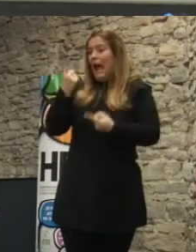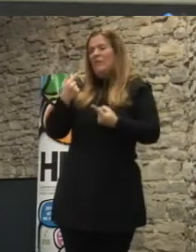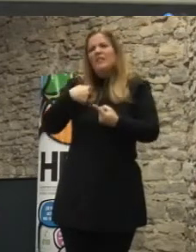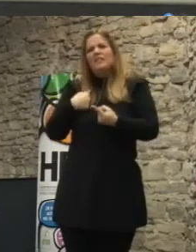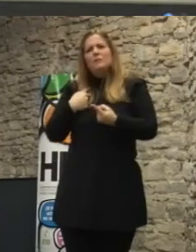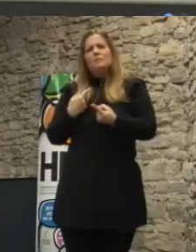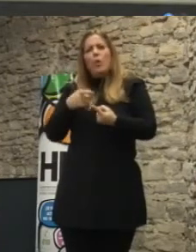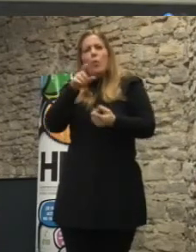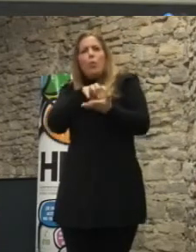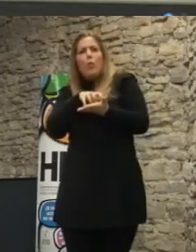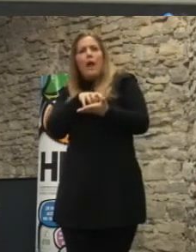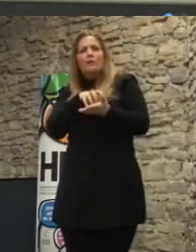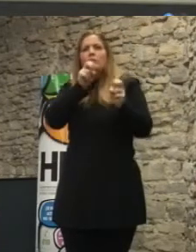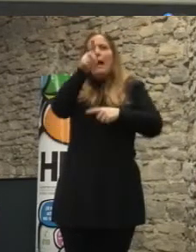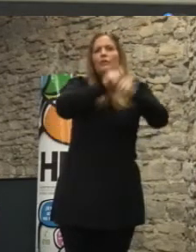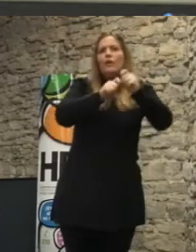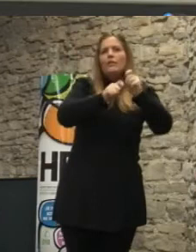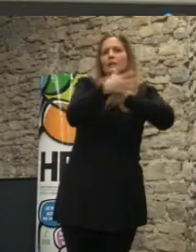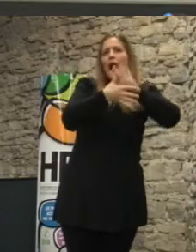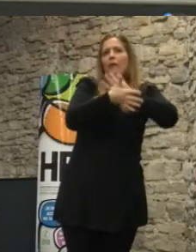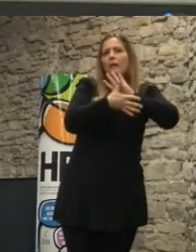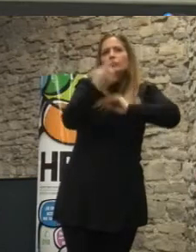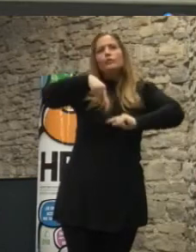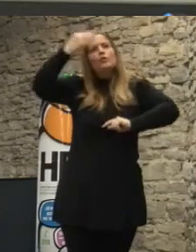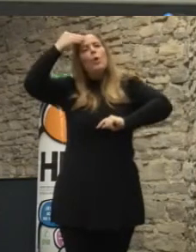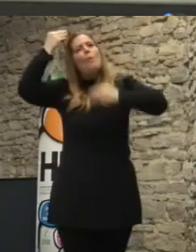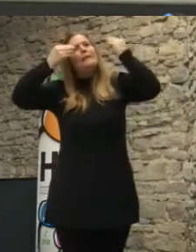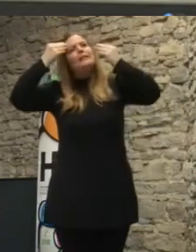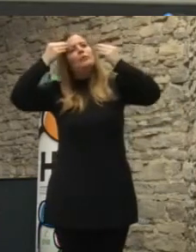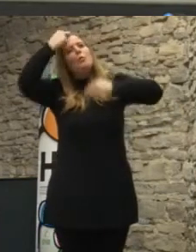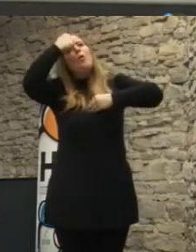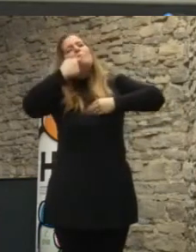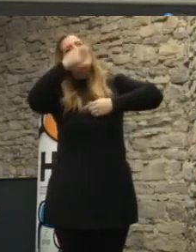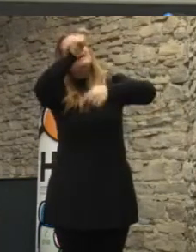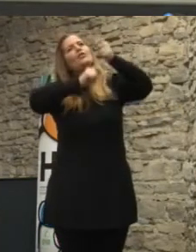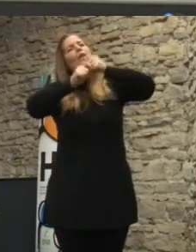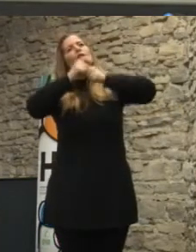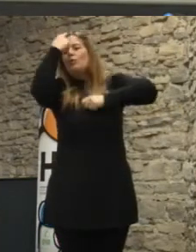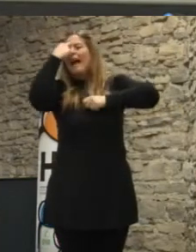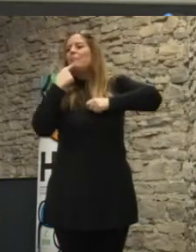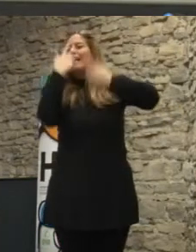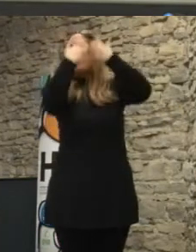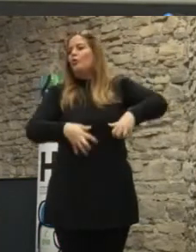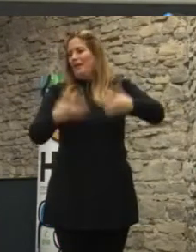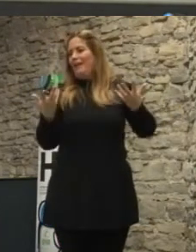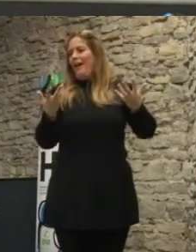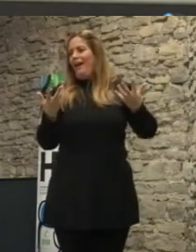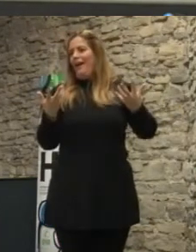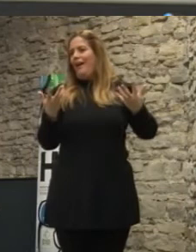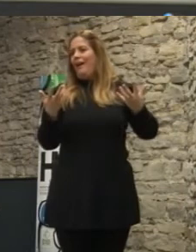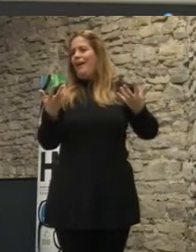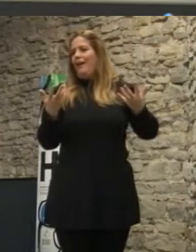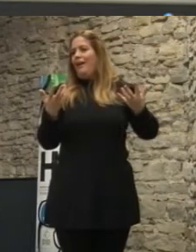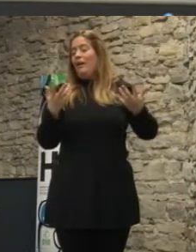cuando hablamos de asociaciones tenemos en la mente una imagen tipo que nos hemos hecho, pero cuando